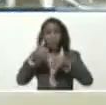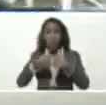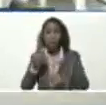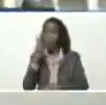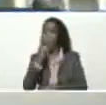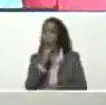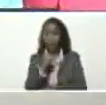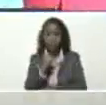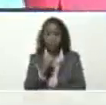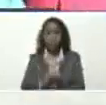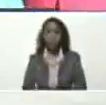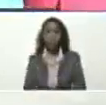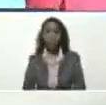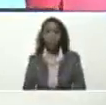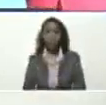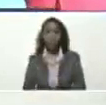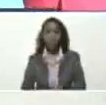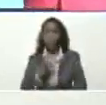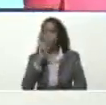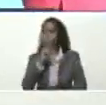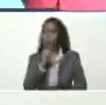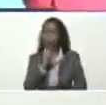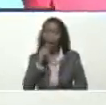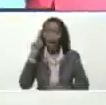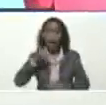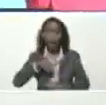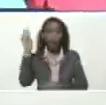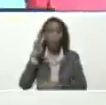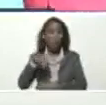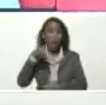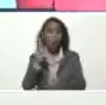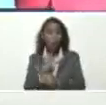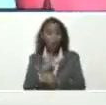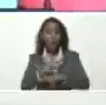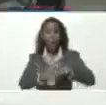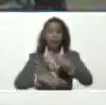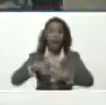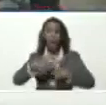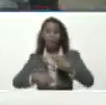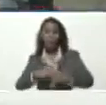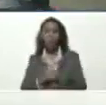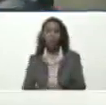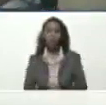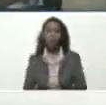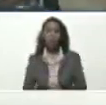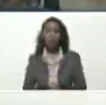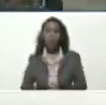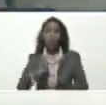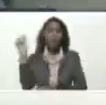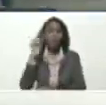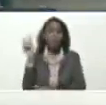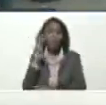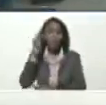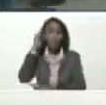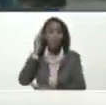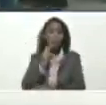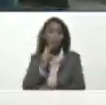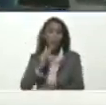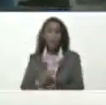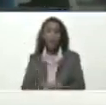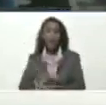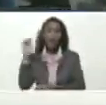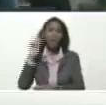hay, no lo hay. Es Venezuela, la Venezuela revolucionaria, la Venezuela bolivariana,